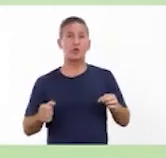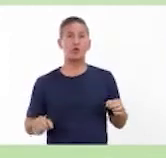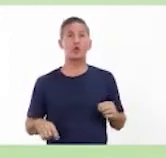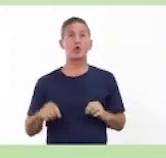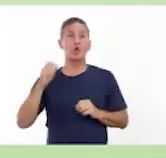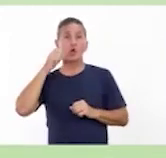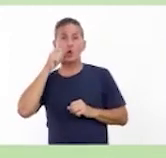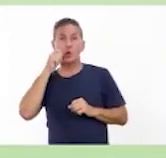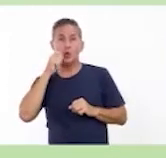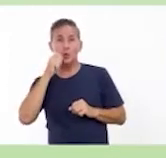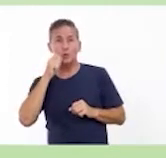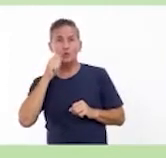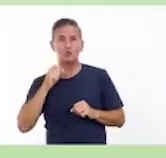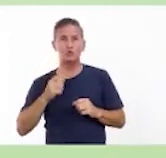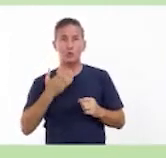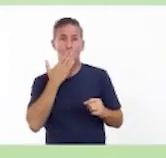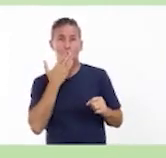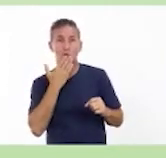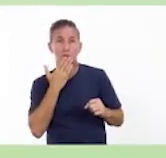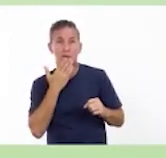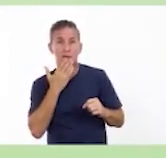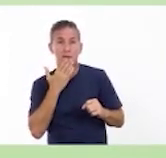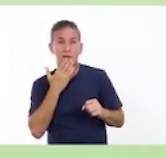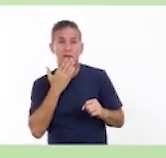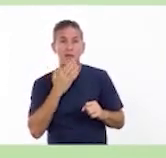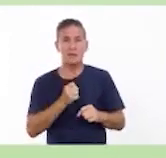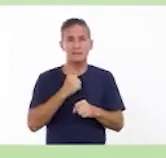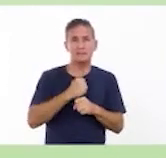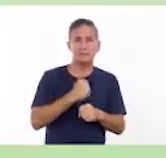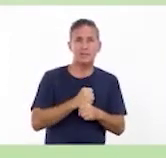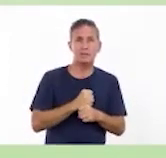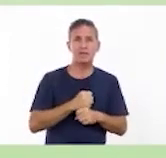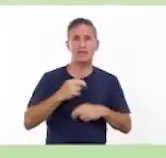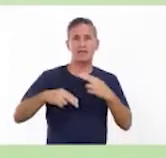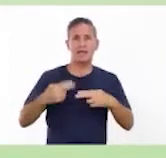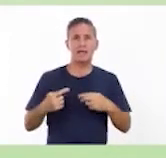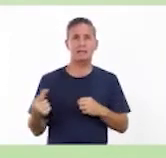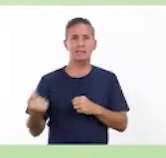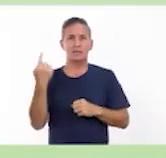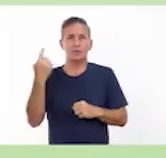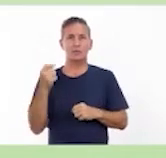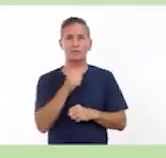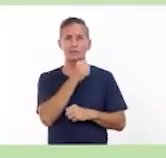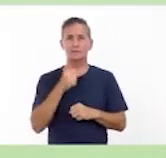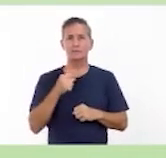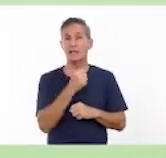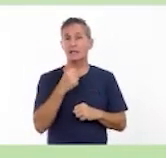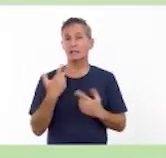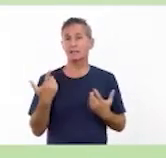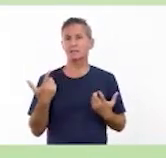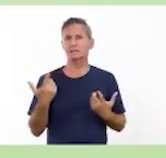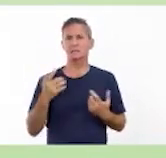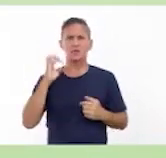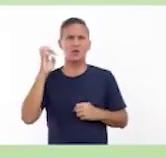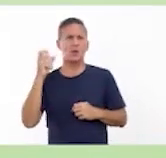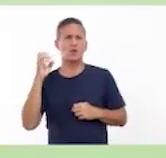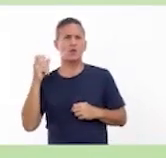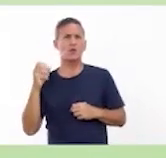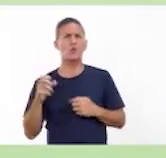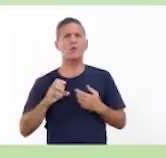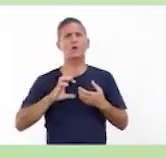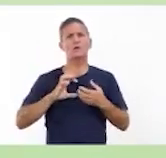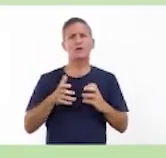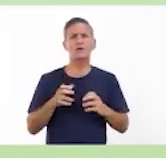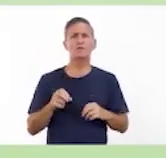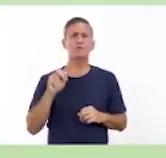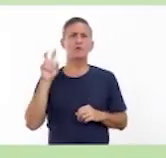hombres primitivos trabajan y crean sus primeras canciones. Aquí, ¿cuántas formas verbales